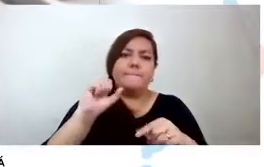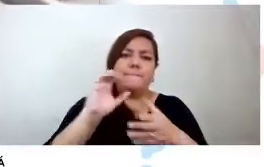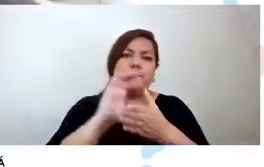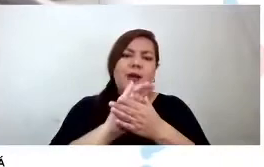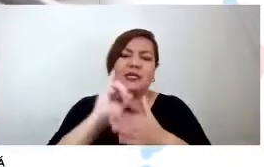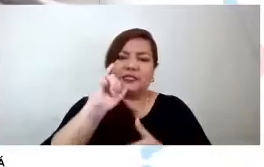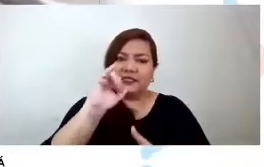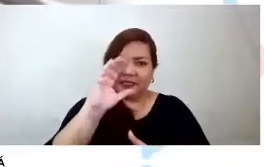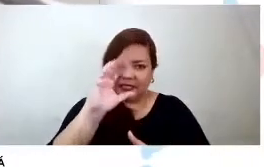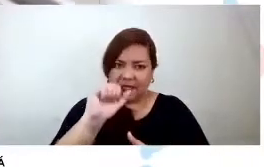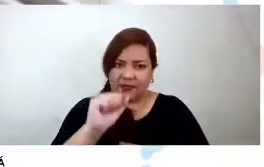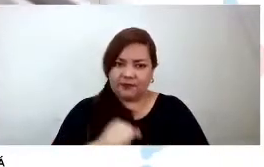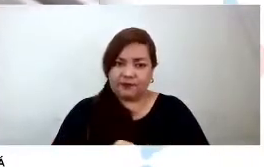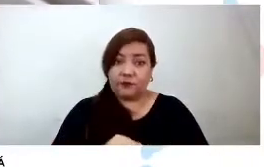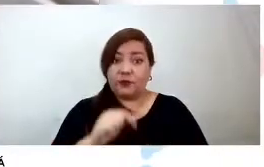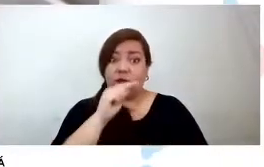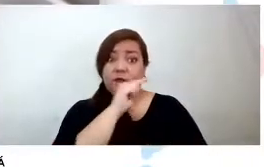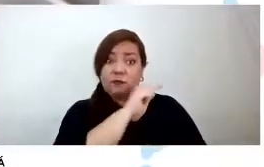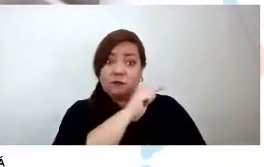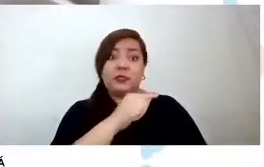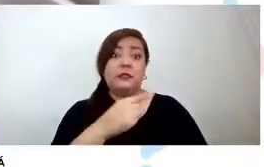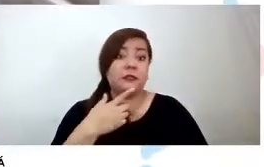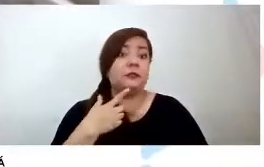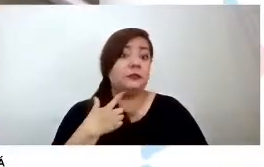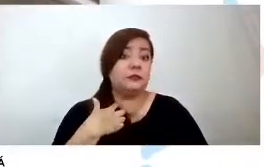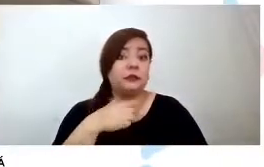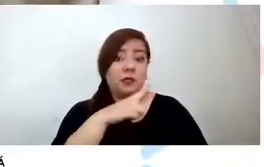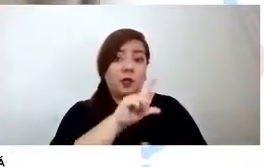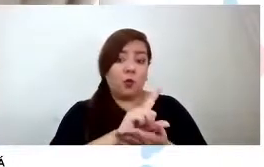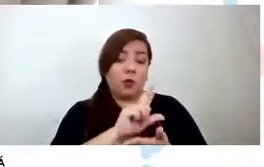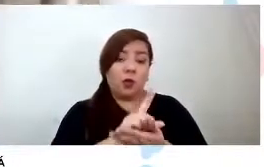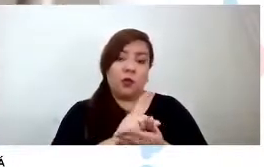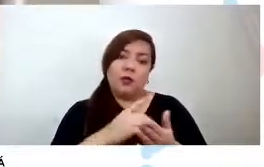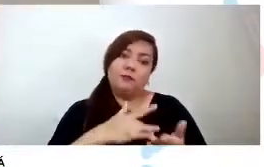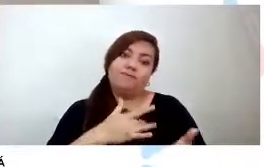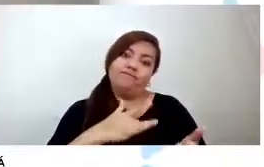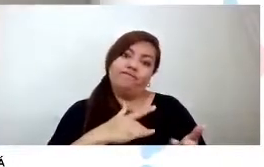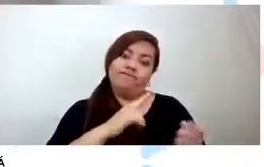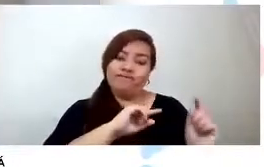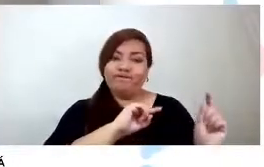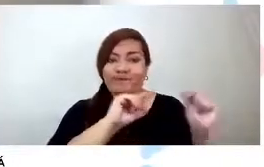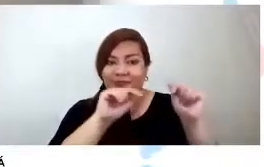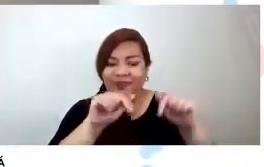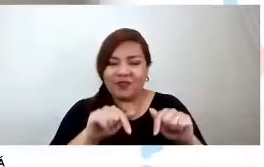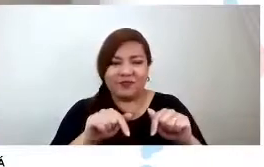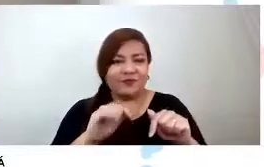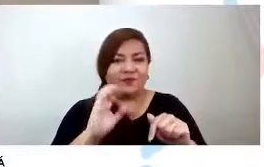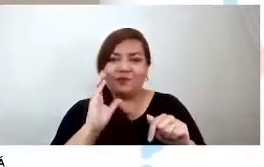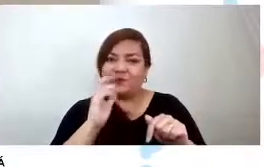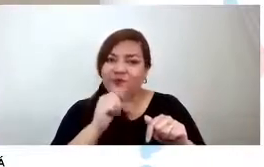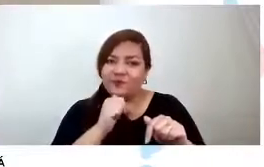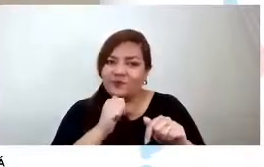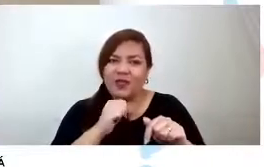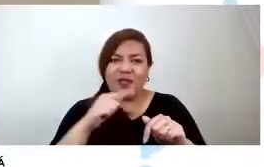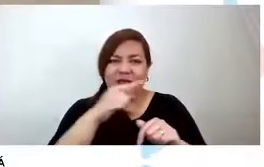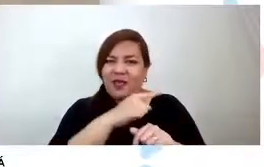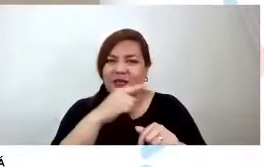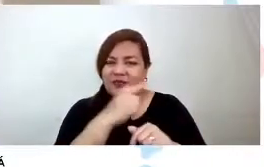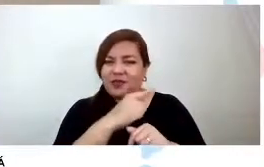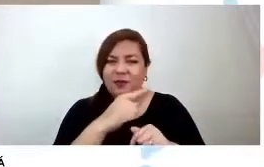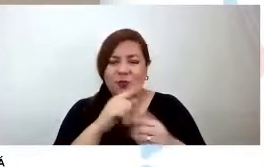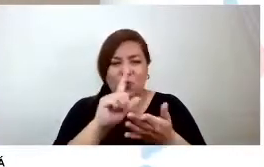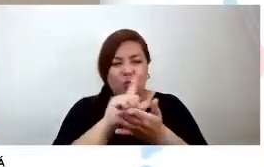Muy interesante la localidad de Pachica. Lamentablemente hasta el día de hoy no existe una gestión patrimonial